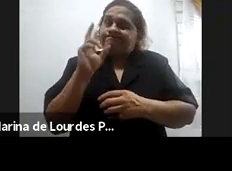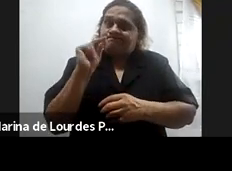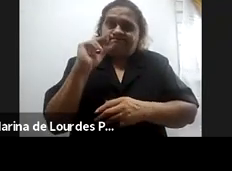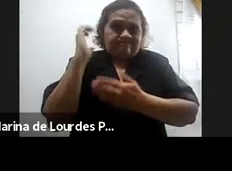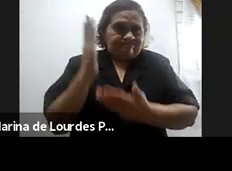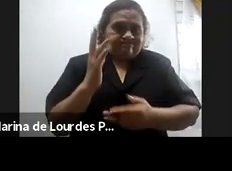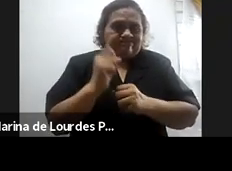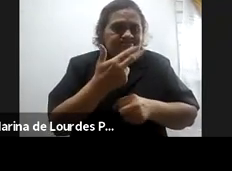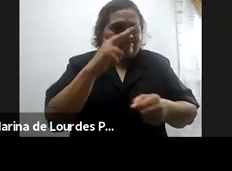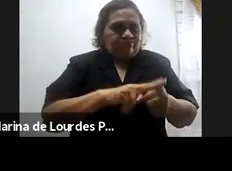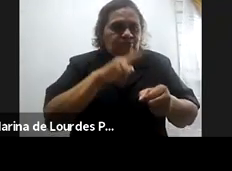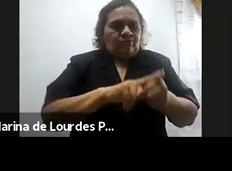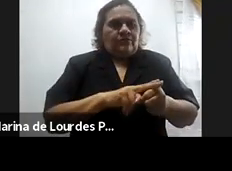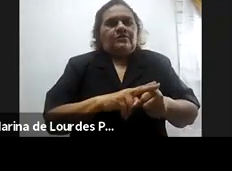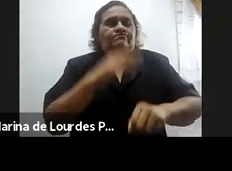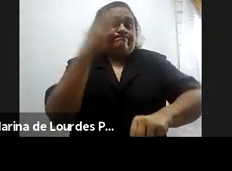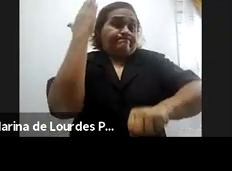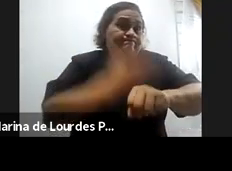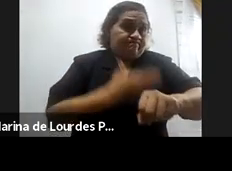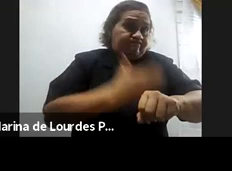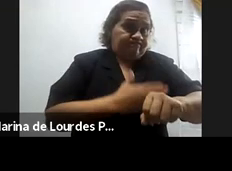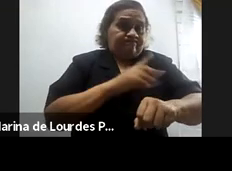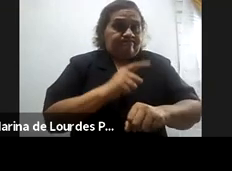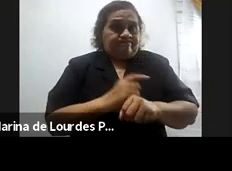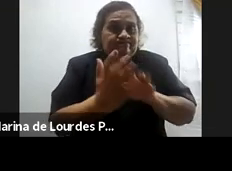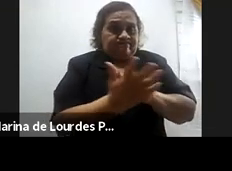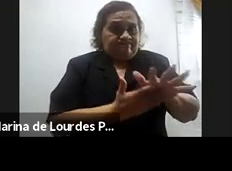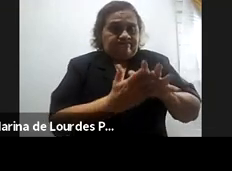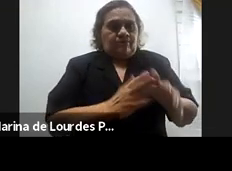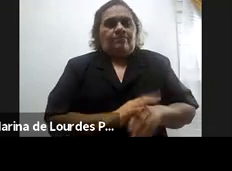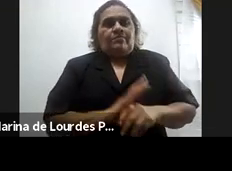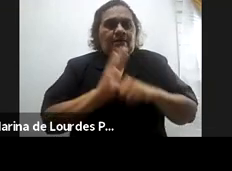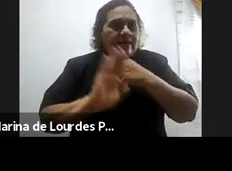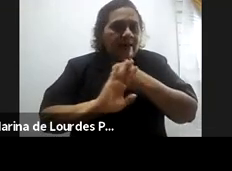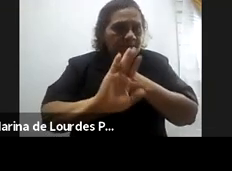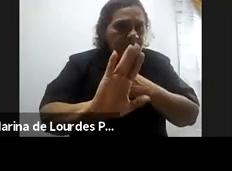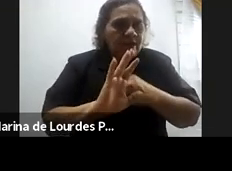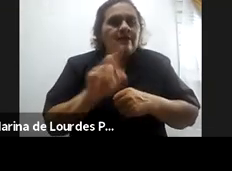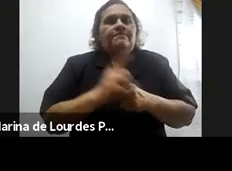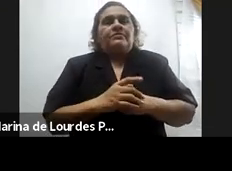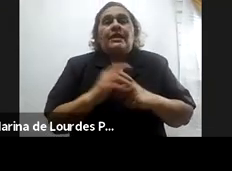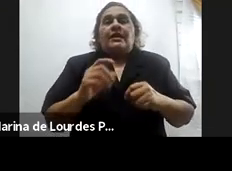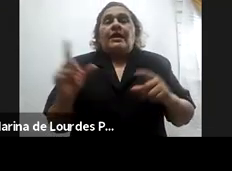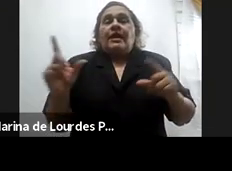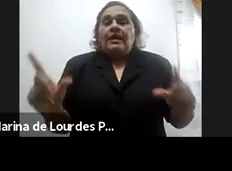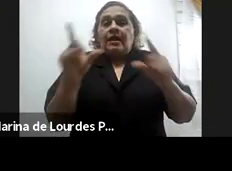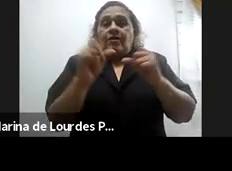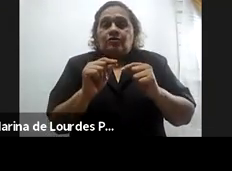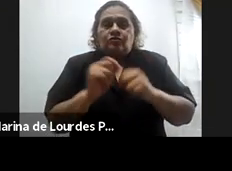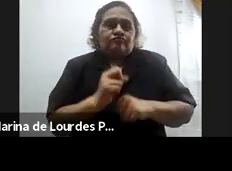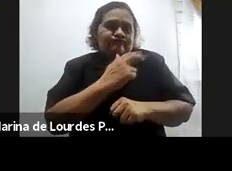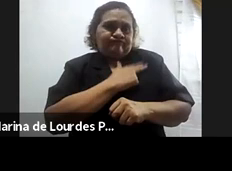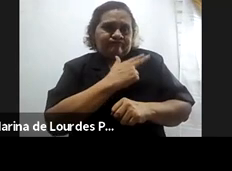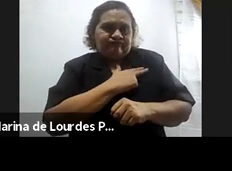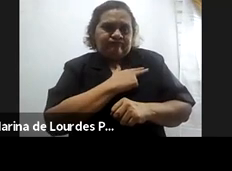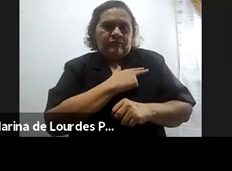eso es tan importante que todos nos eduquemos para poder evitar esta complicación. La reducción de las ulceraciones y